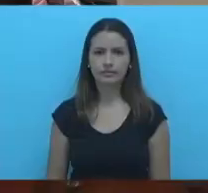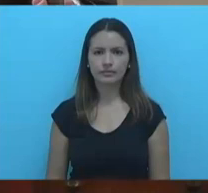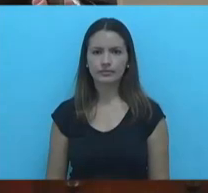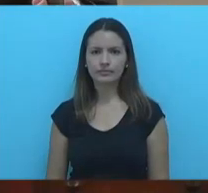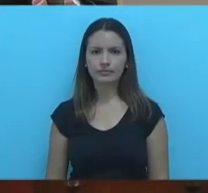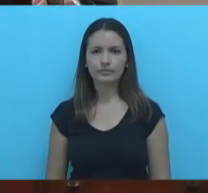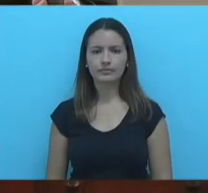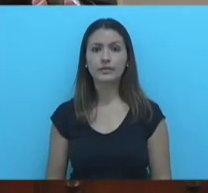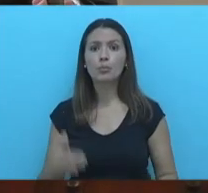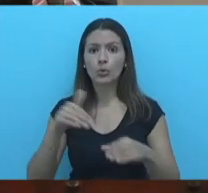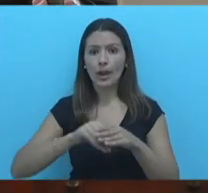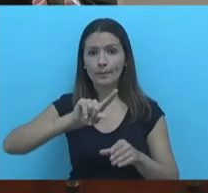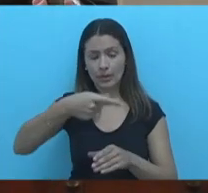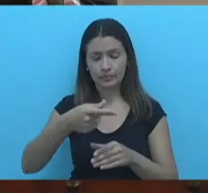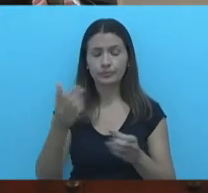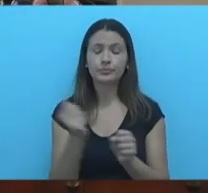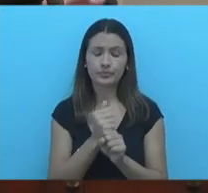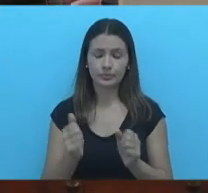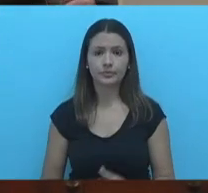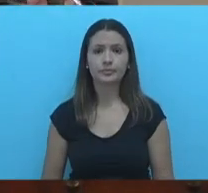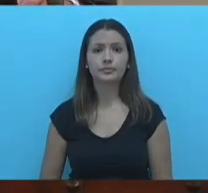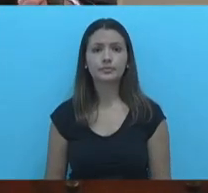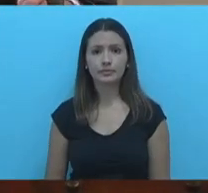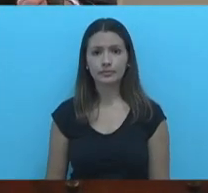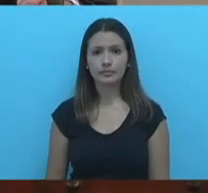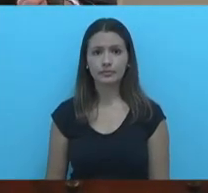votación la preferencia por una sesión, aprobado.